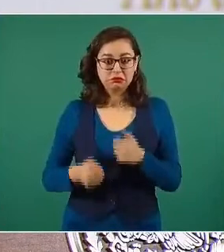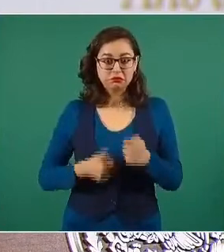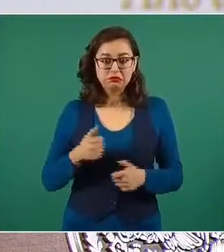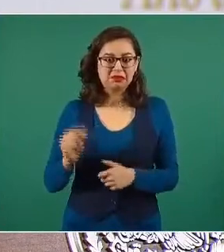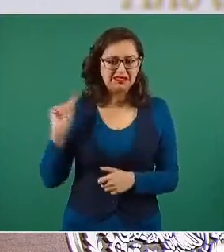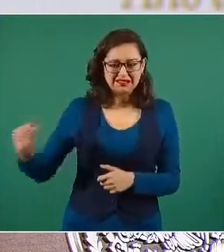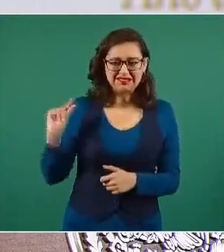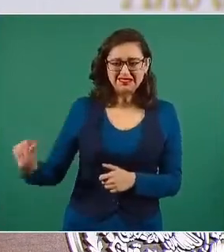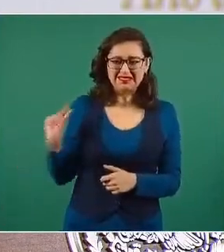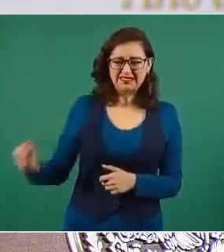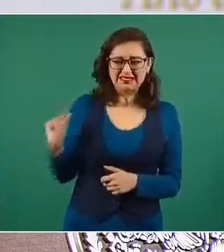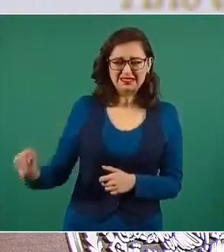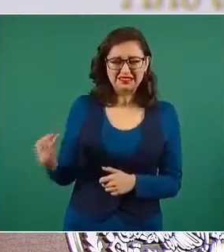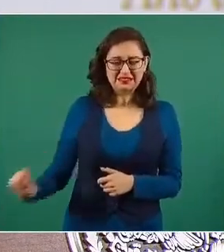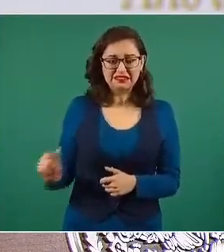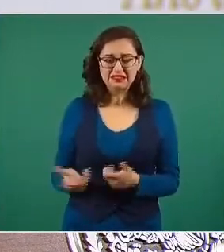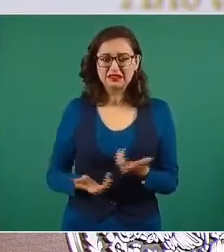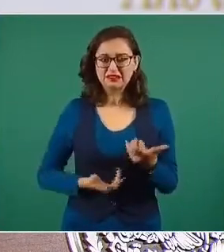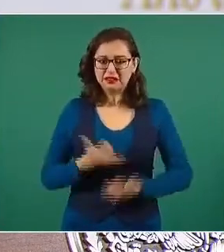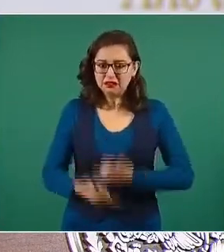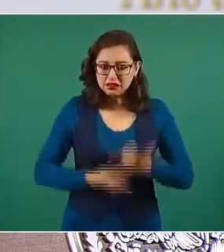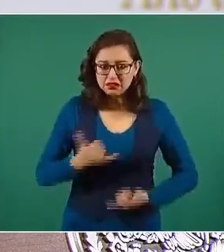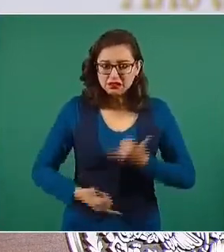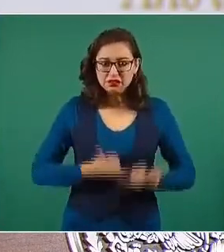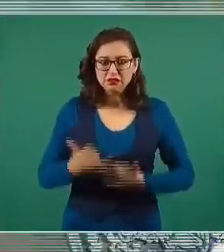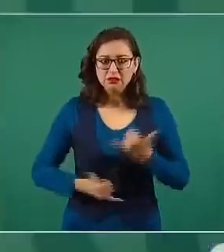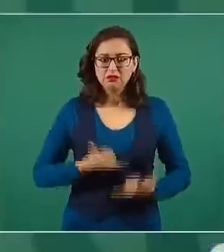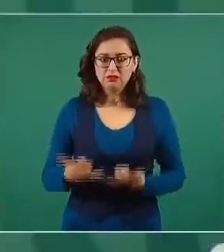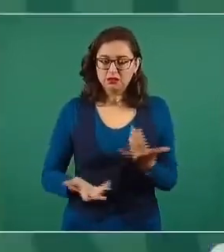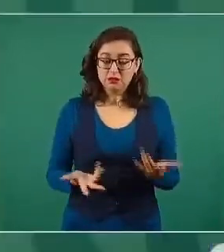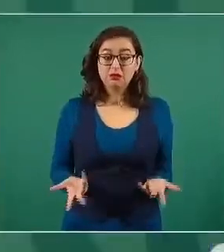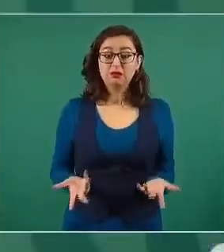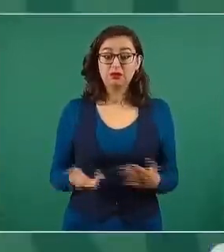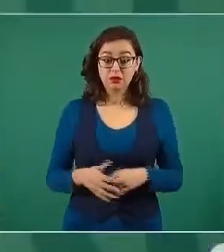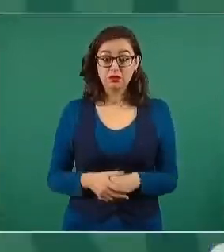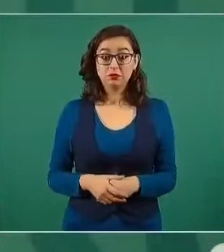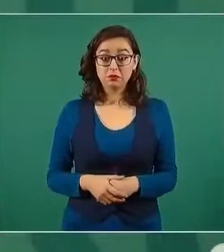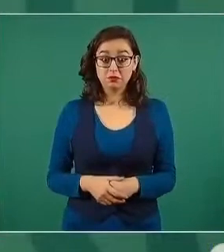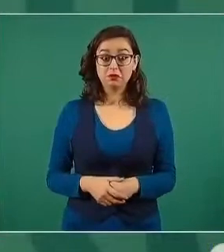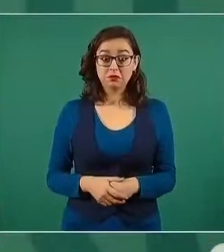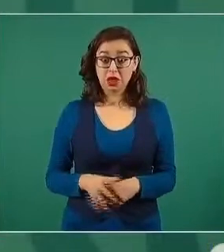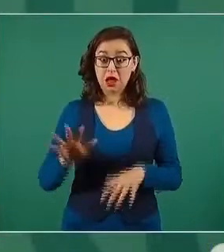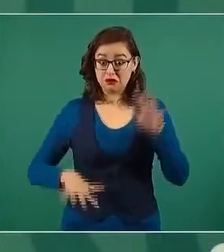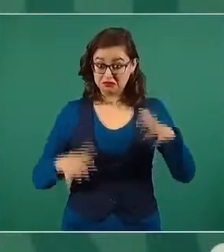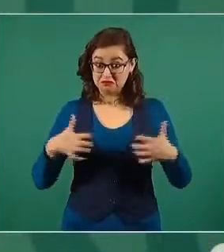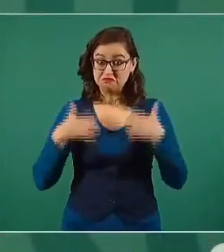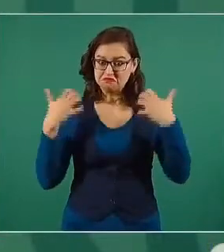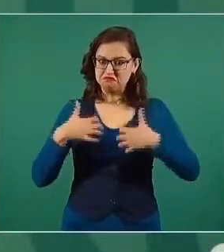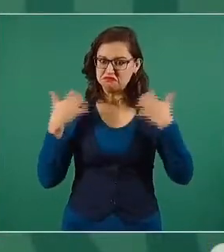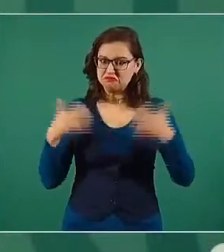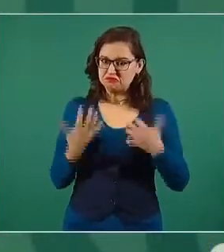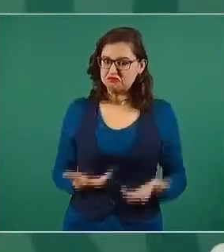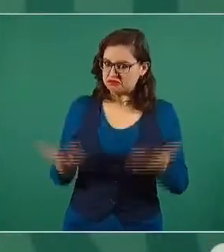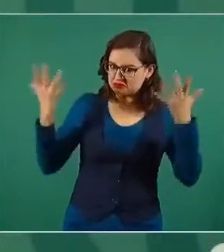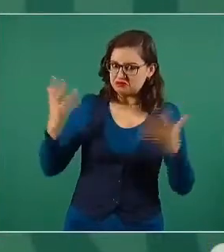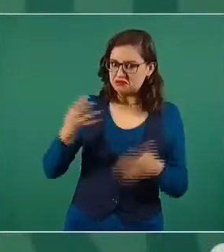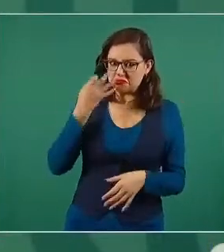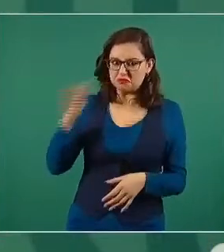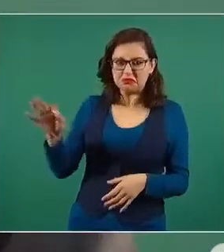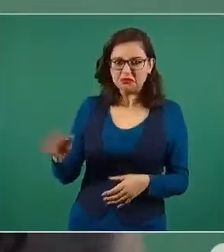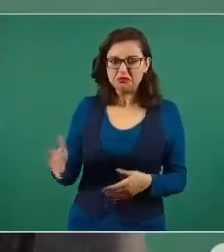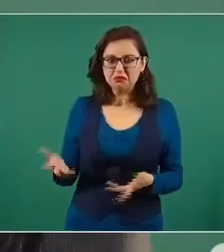Espérate. Hasta le pueden decir a uno una grosería, ¿sí? Porque